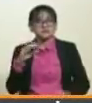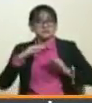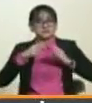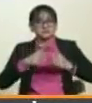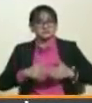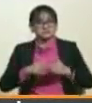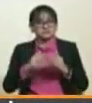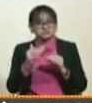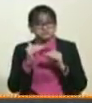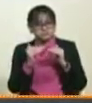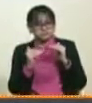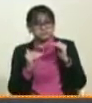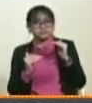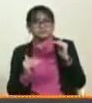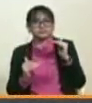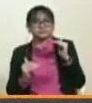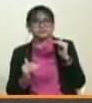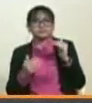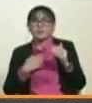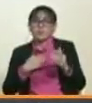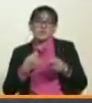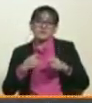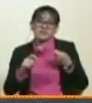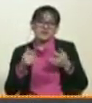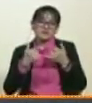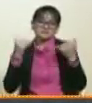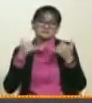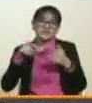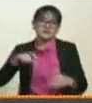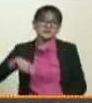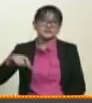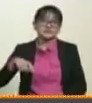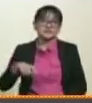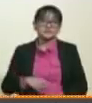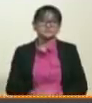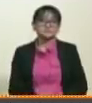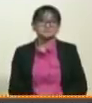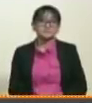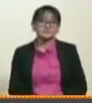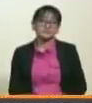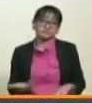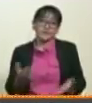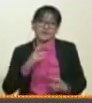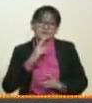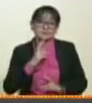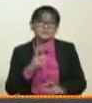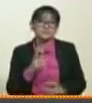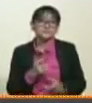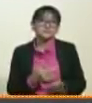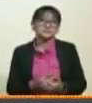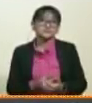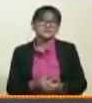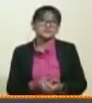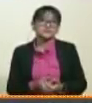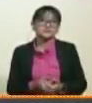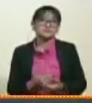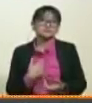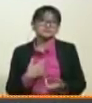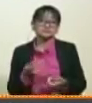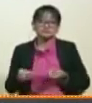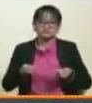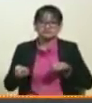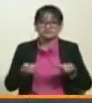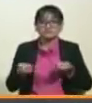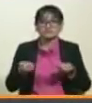tenían muy bajo nivel y no nos podían vender esa energía que estábamos necesitando bueno ante esas respuestas que nos dieron pues nosotros estamos tomando todas las